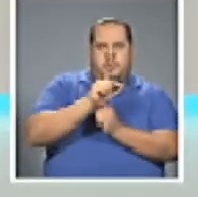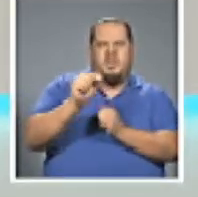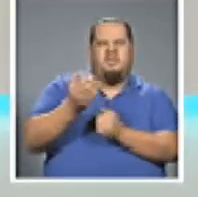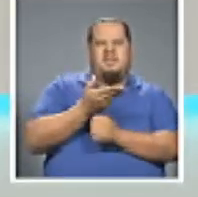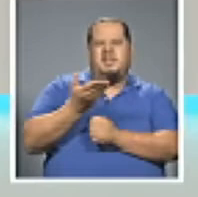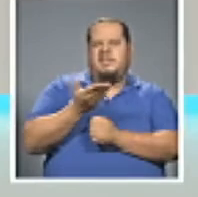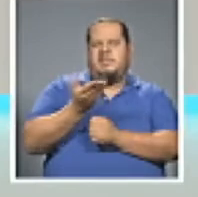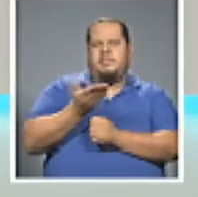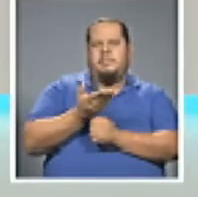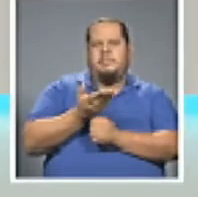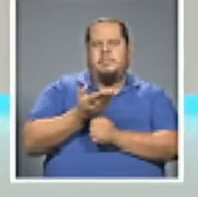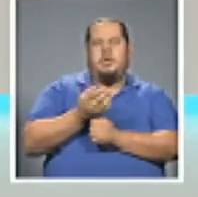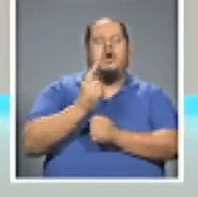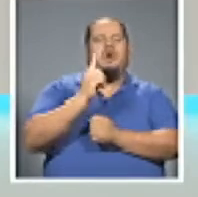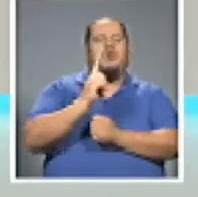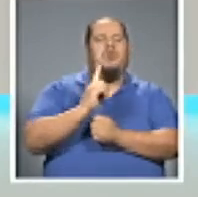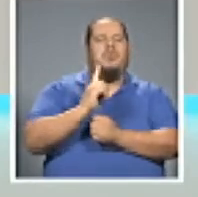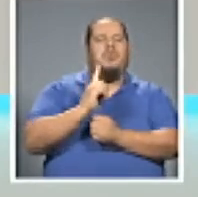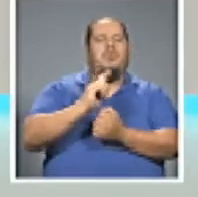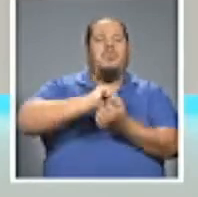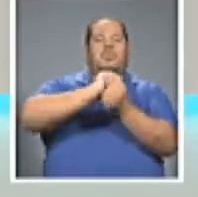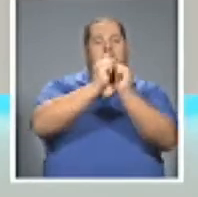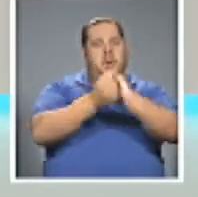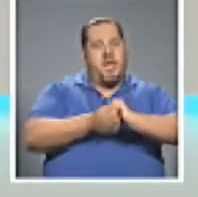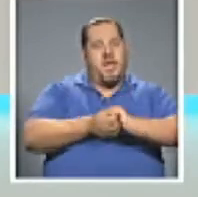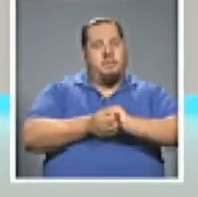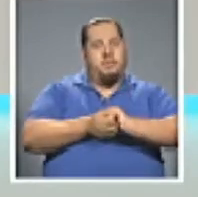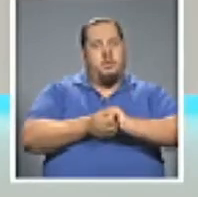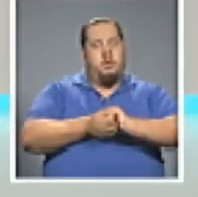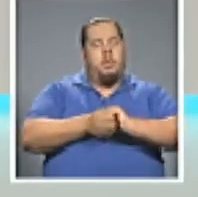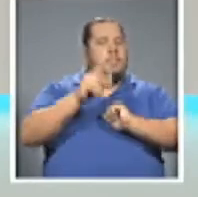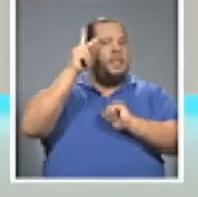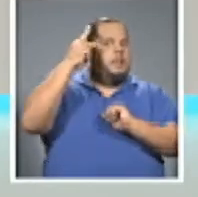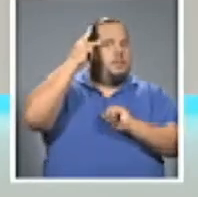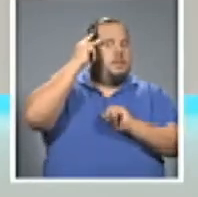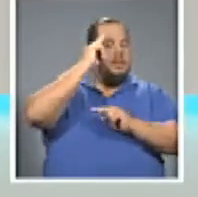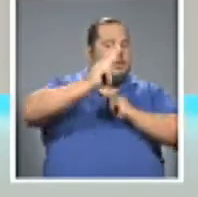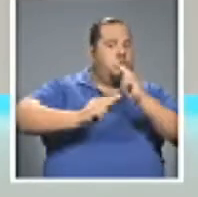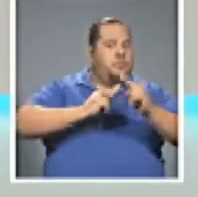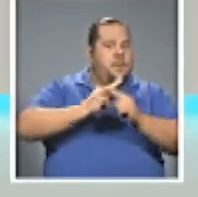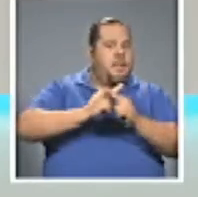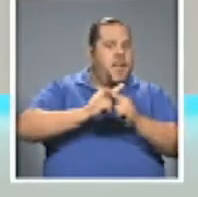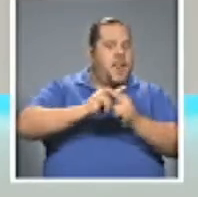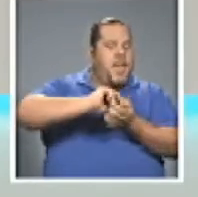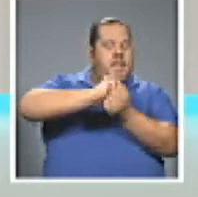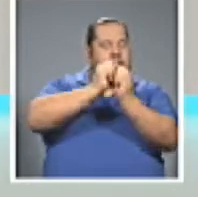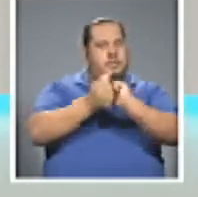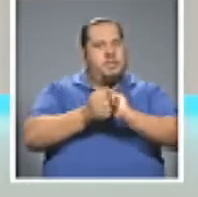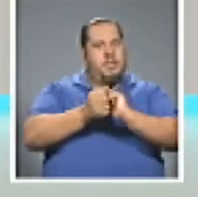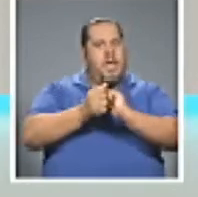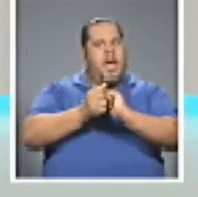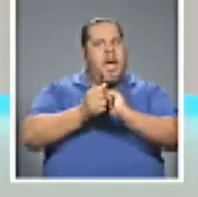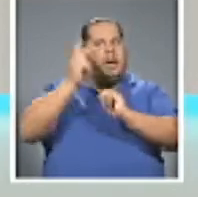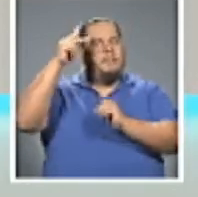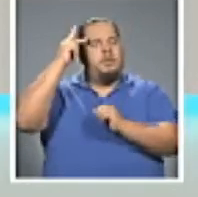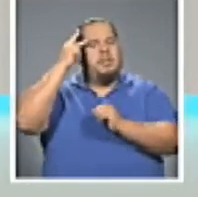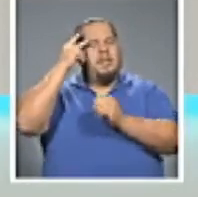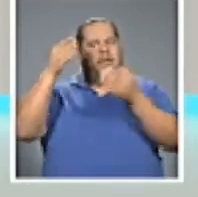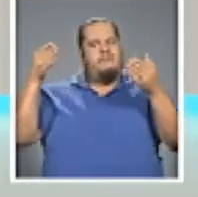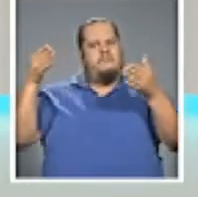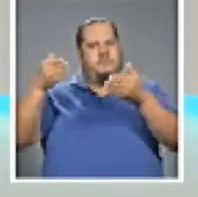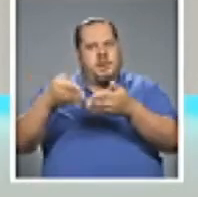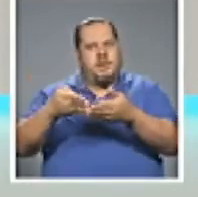es una transición del paradigma de la política universal a políticas focalizadas. O sea,